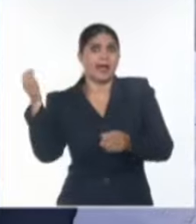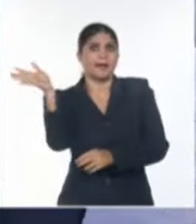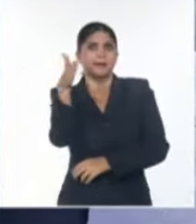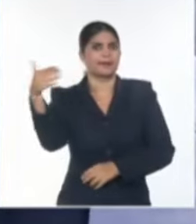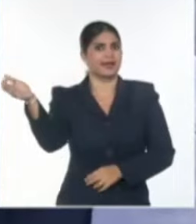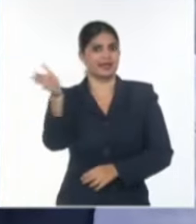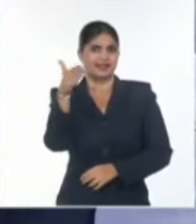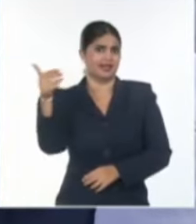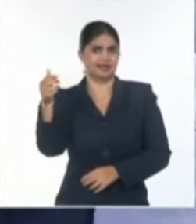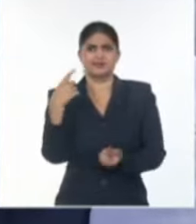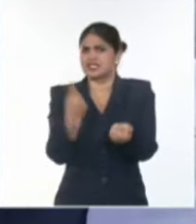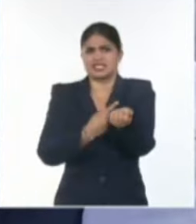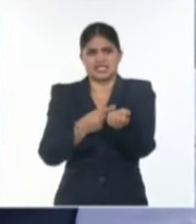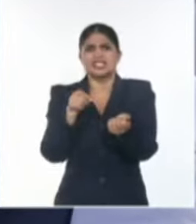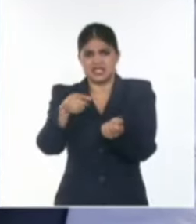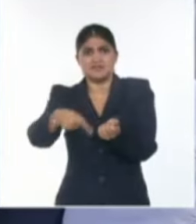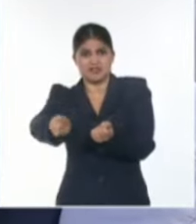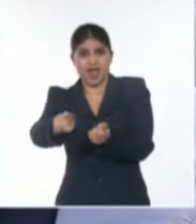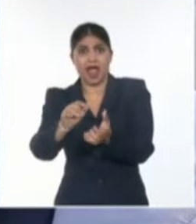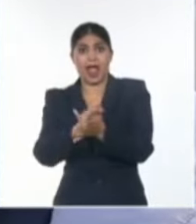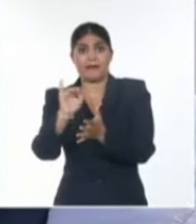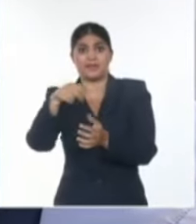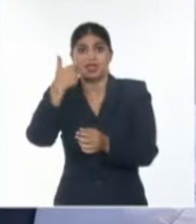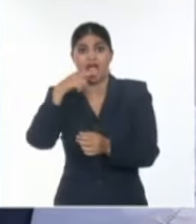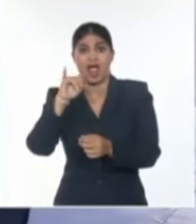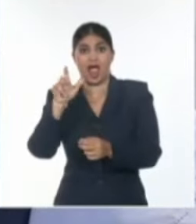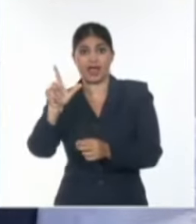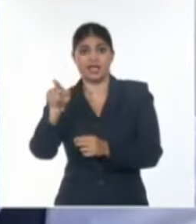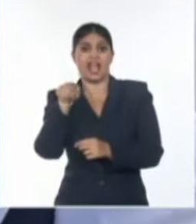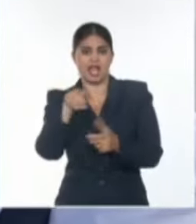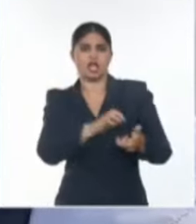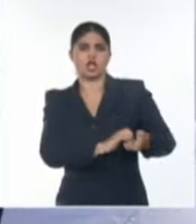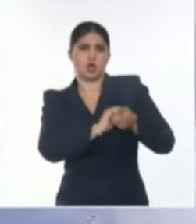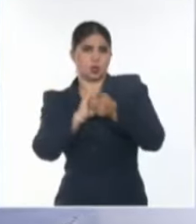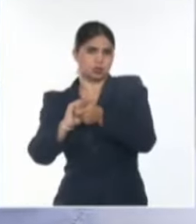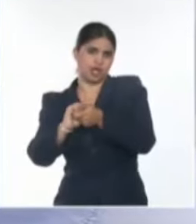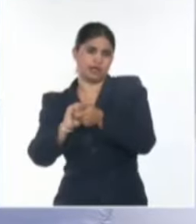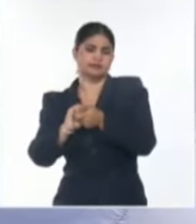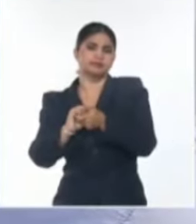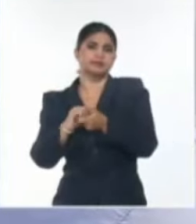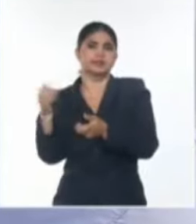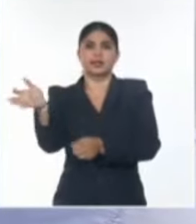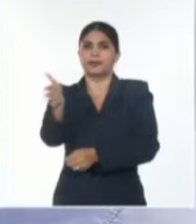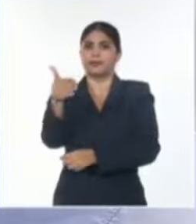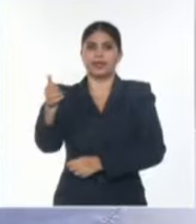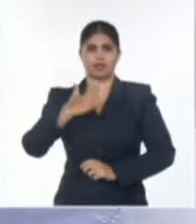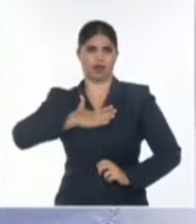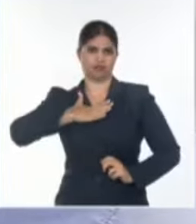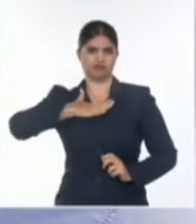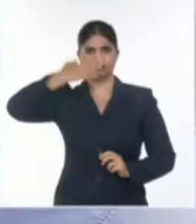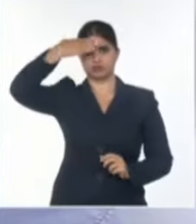oportunidad de portar la bandera la enseña nacional de nosotros